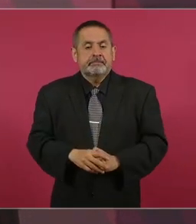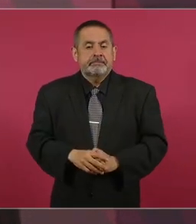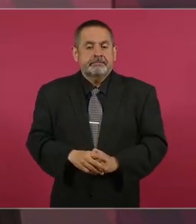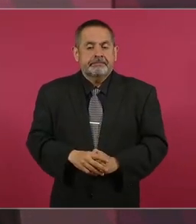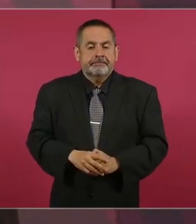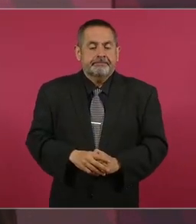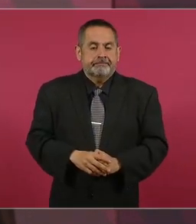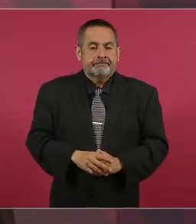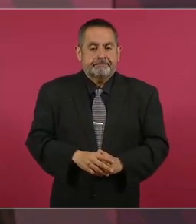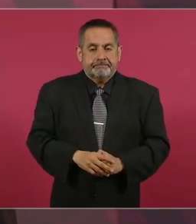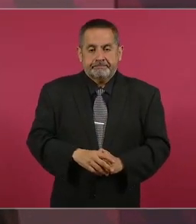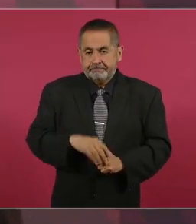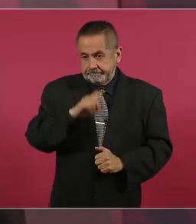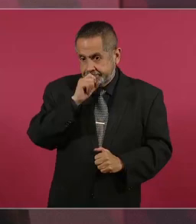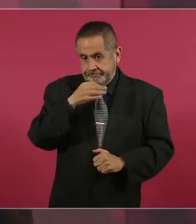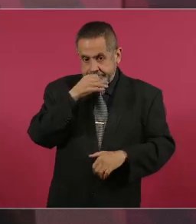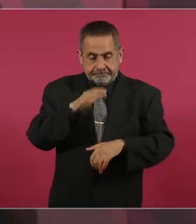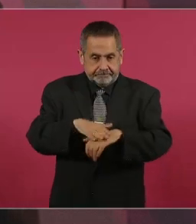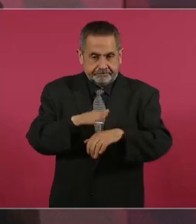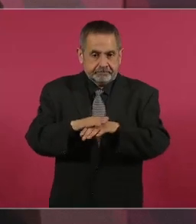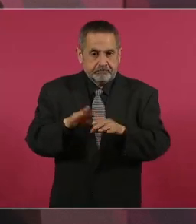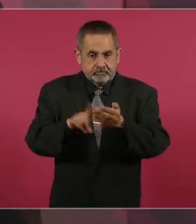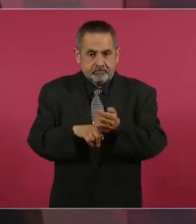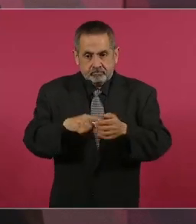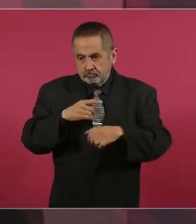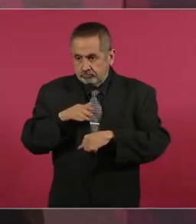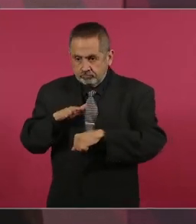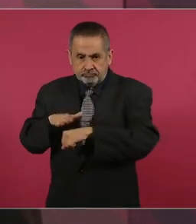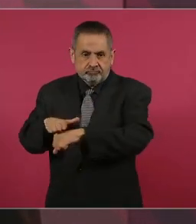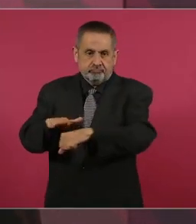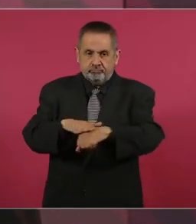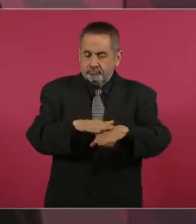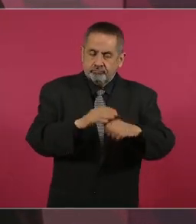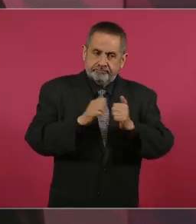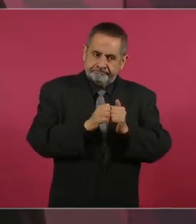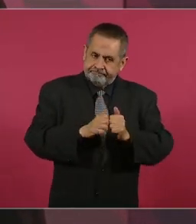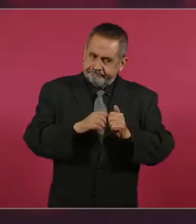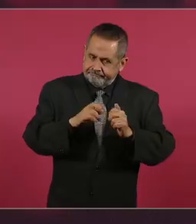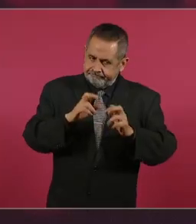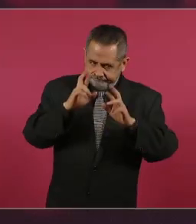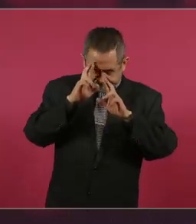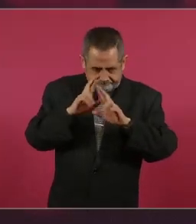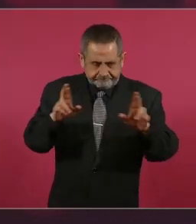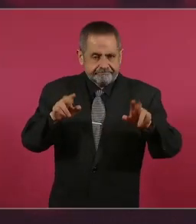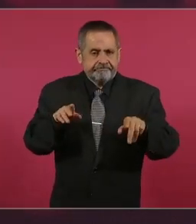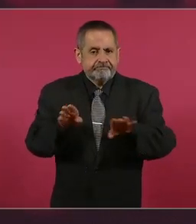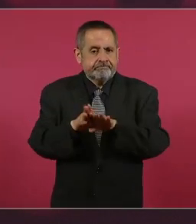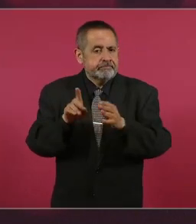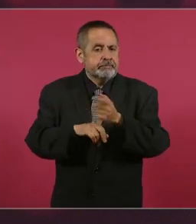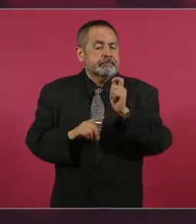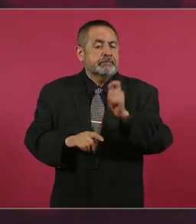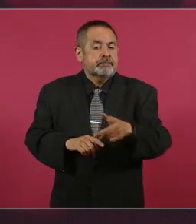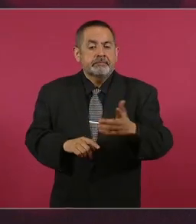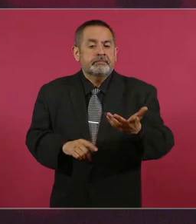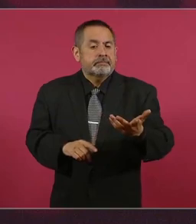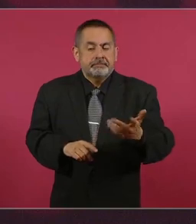y también esto lo digo haciendo un llamado respetuoso a que